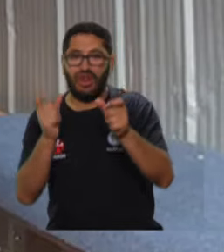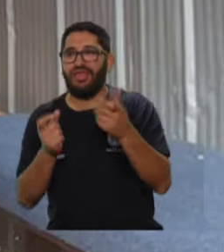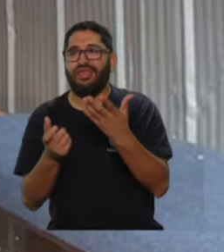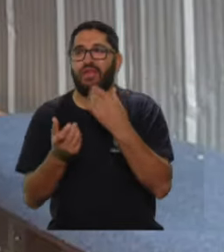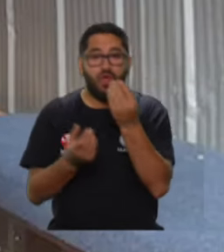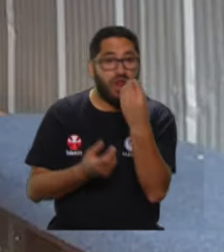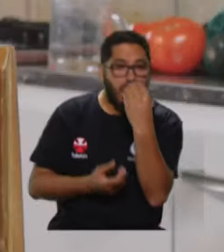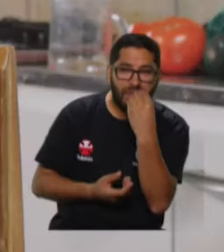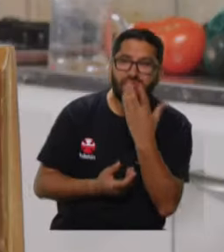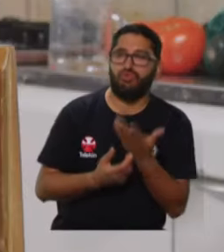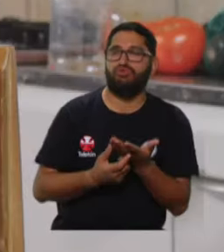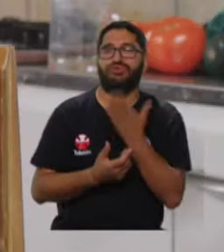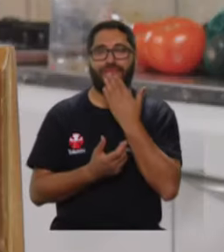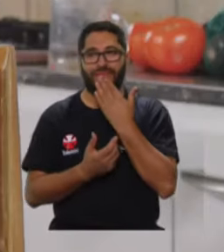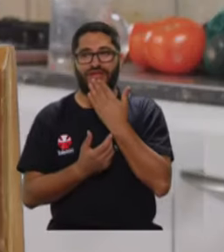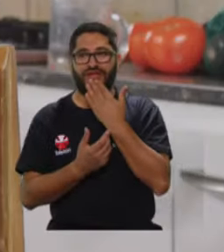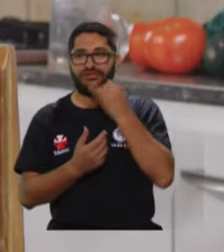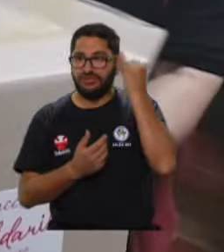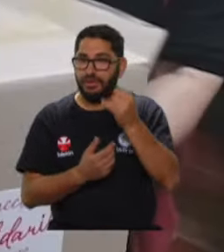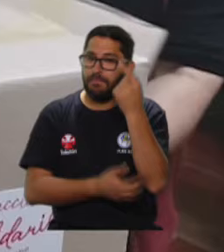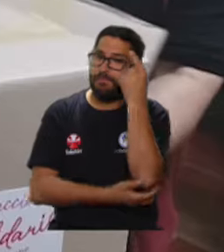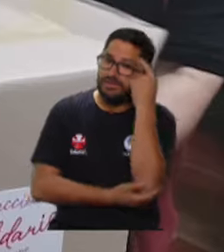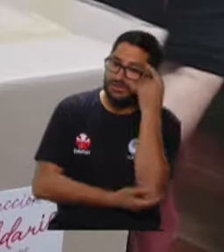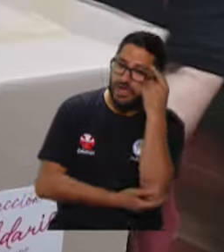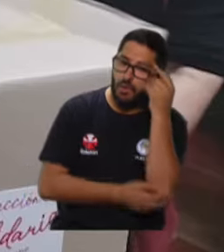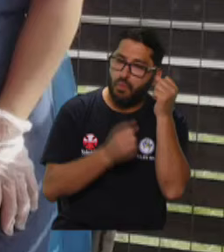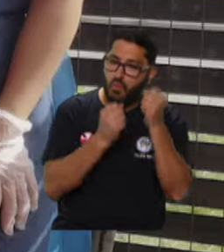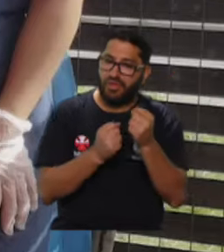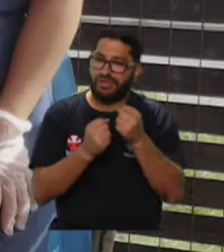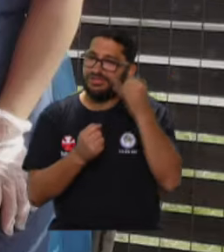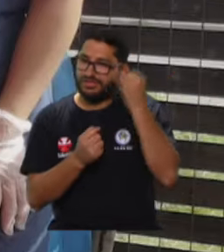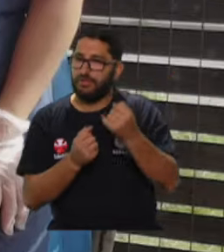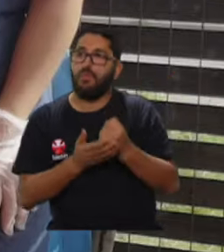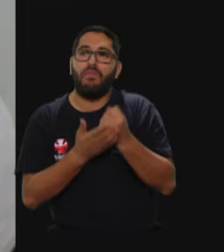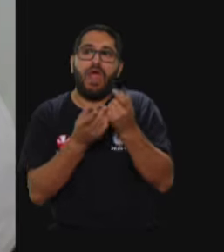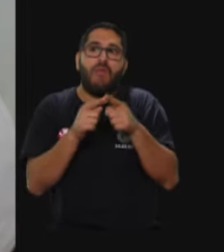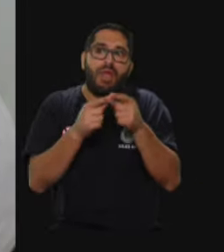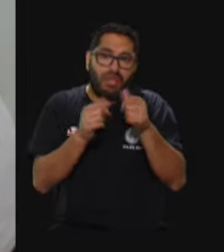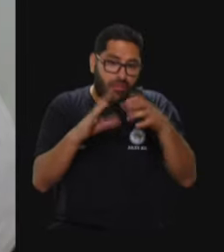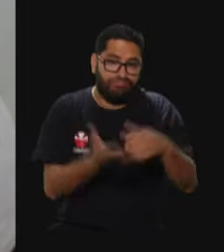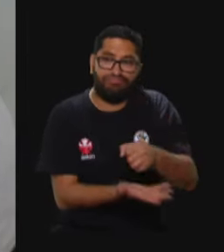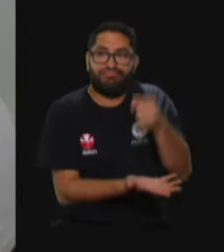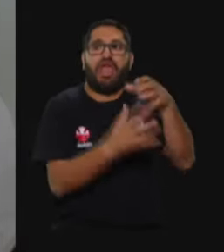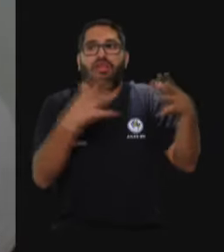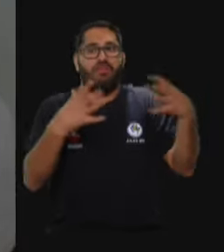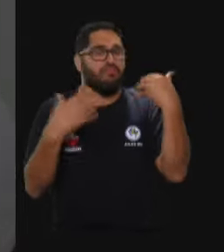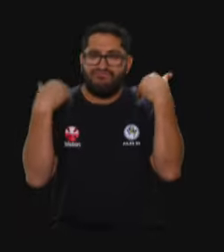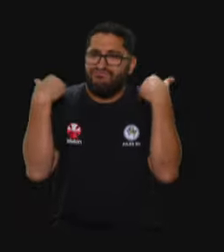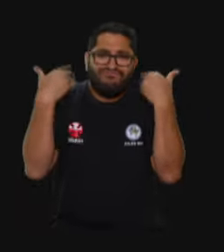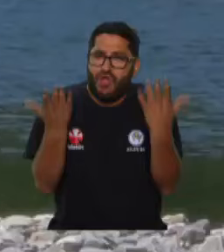Yo siempre he dicho, puede que tengamos harto, puede que tengamos poco, siempre uno puede ayudar.